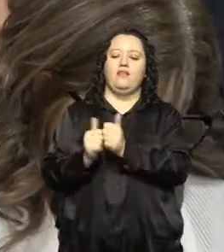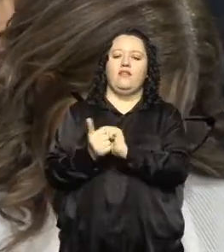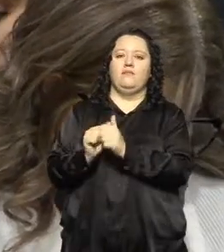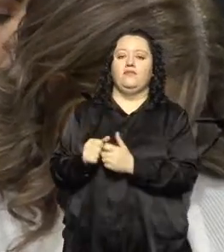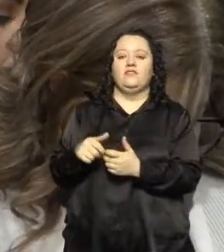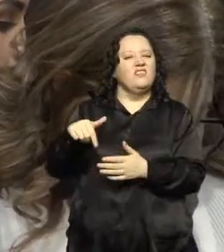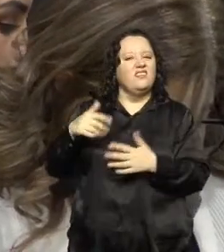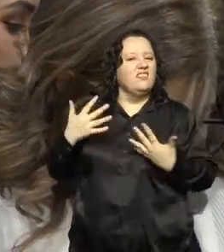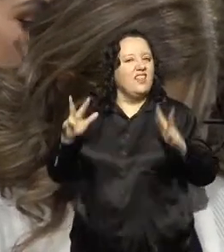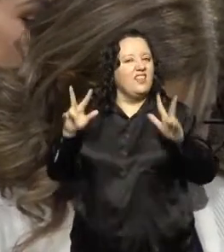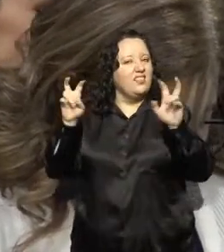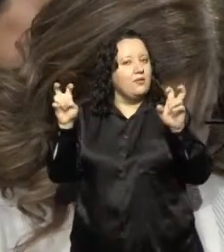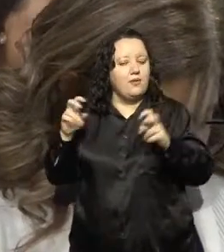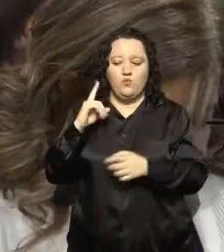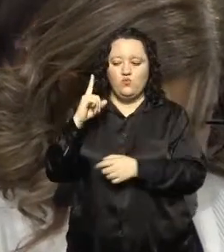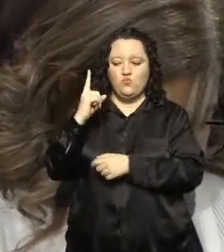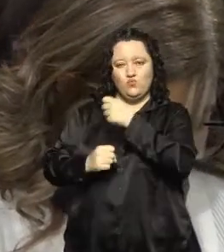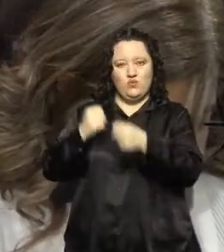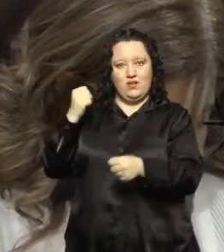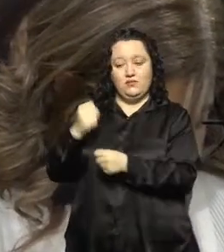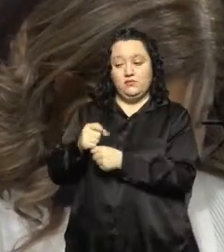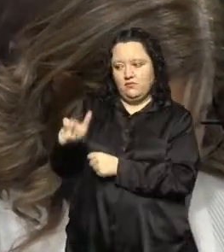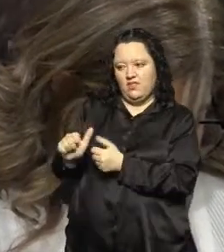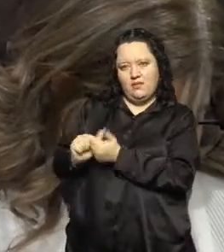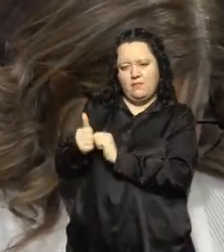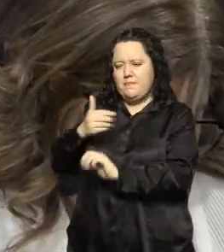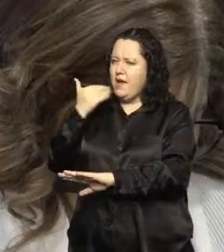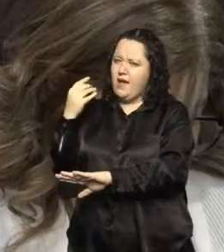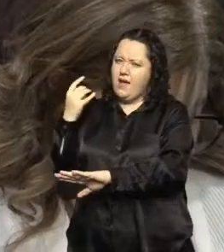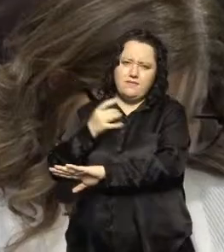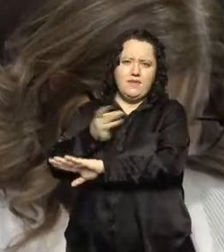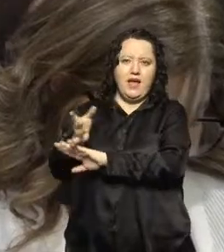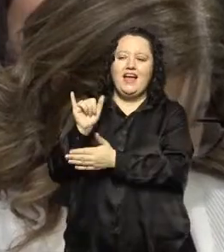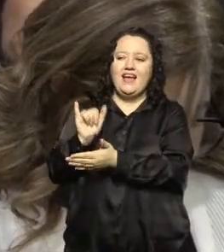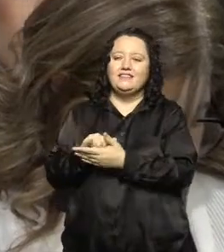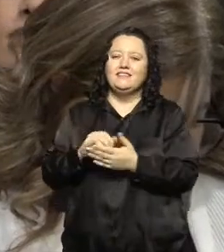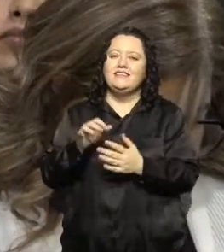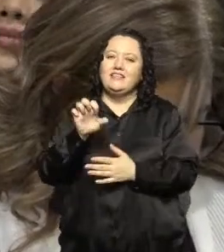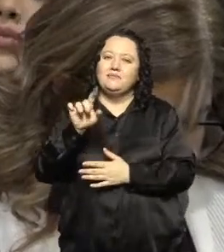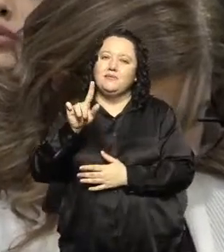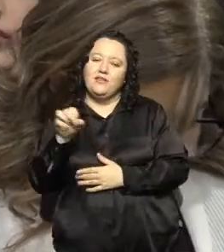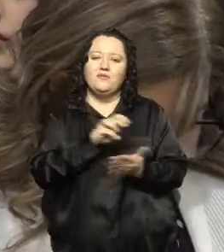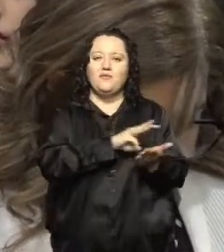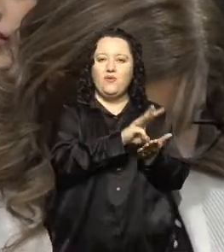año del espectador y Movistar. Gracias, Toño. Gracias, Olguita.